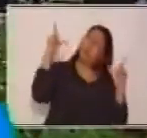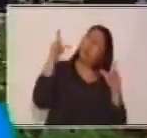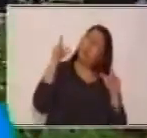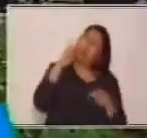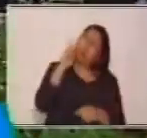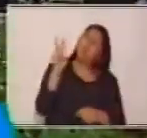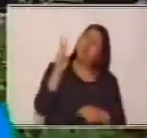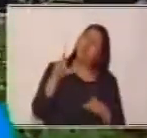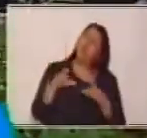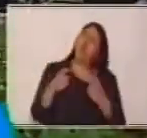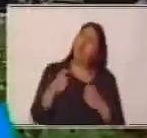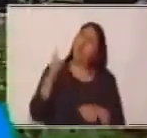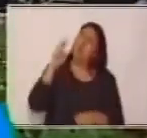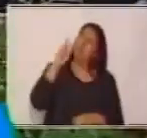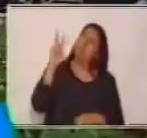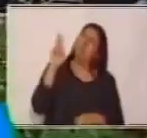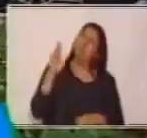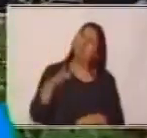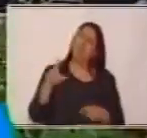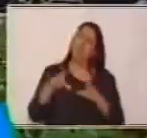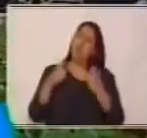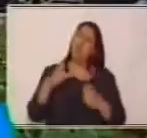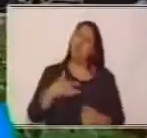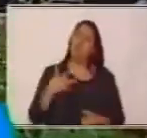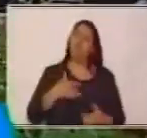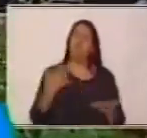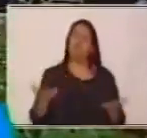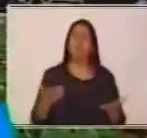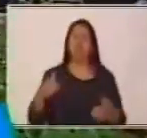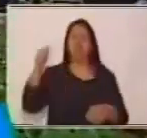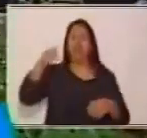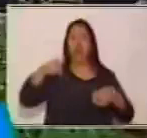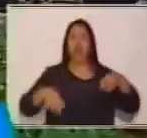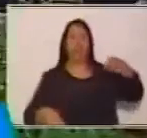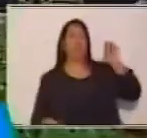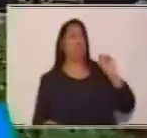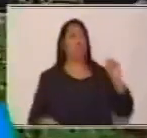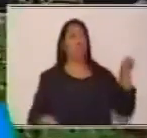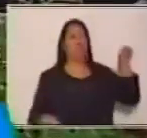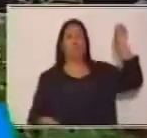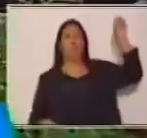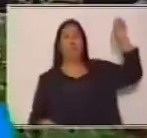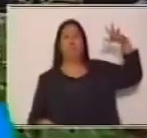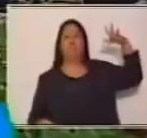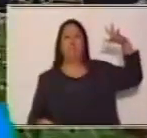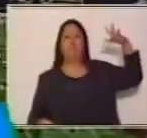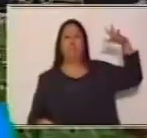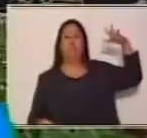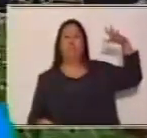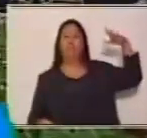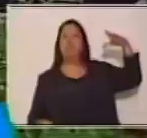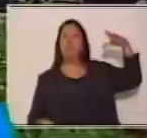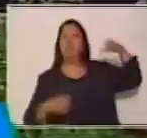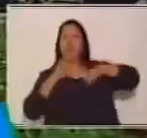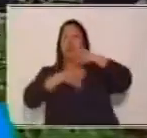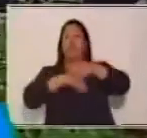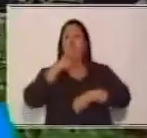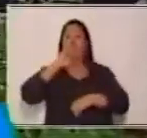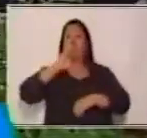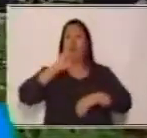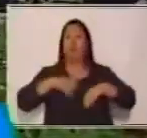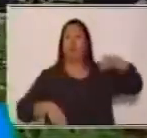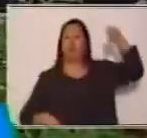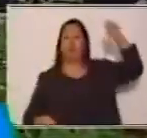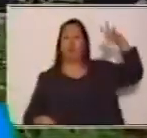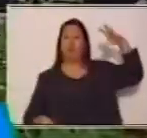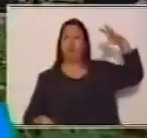sientes. Ahora una bombilla. ¿Cómo es una bombilla cuando está encendido? ¿Cómo lo